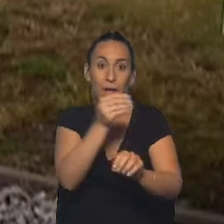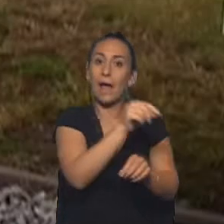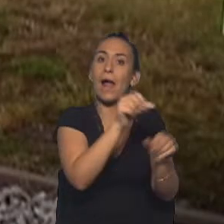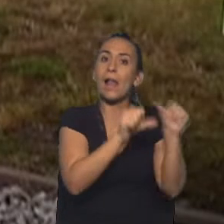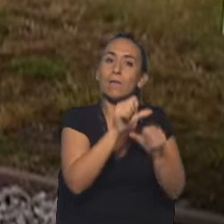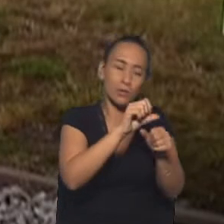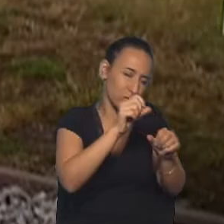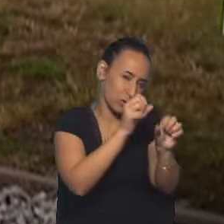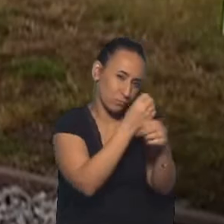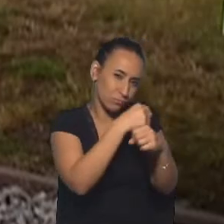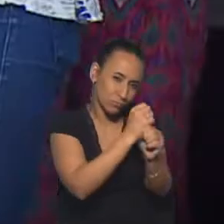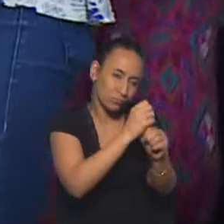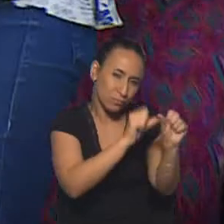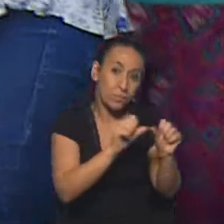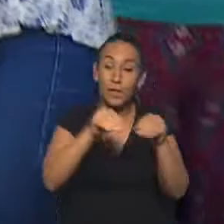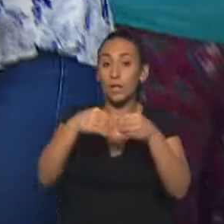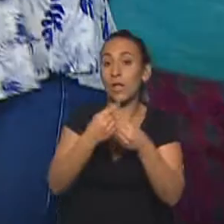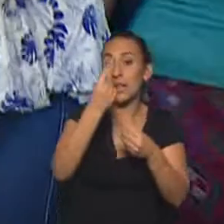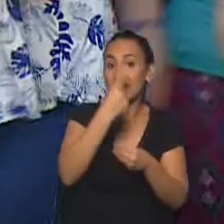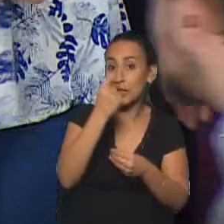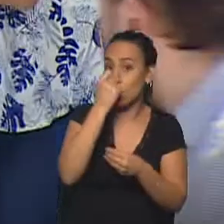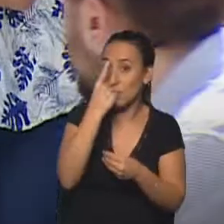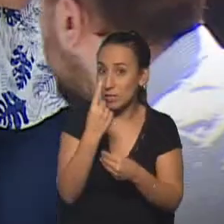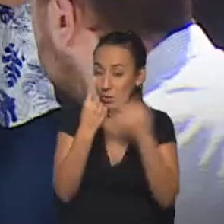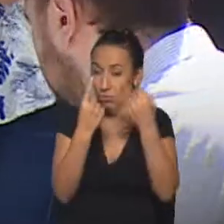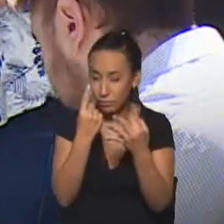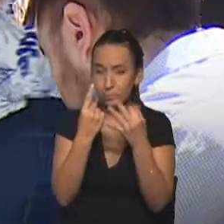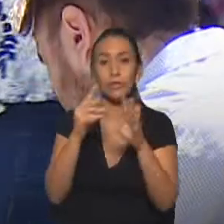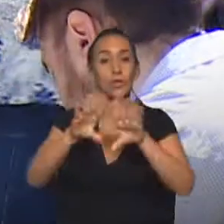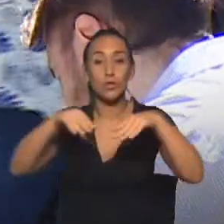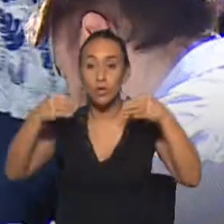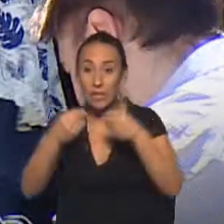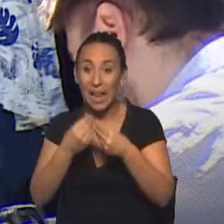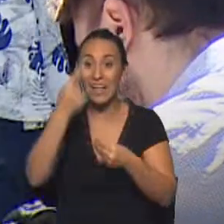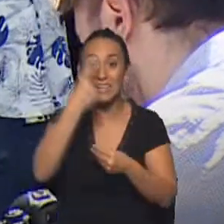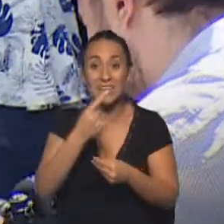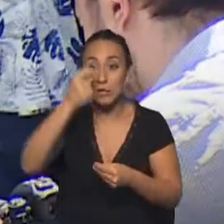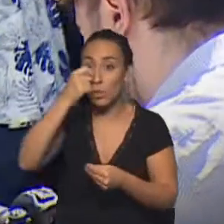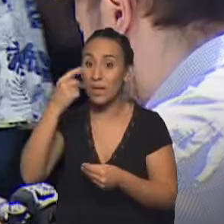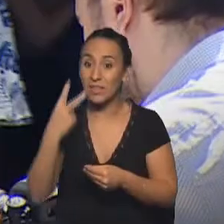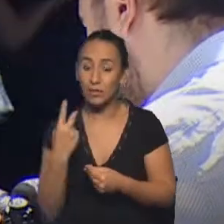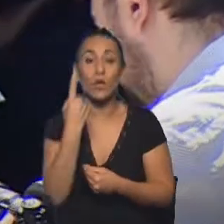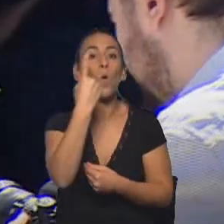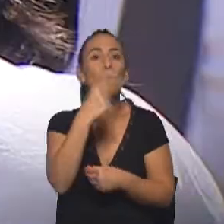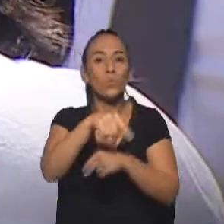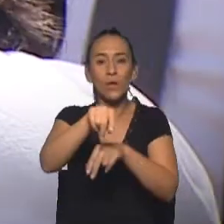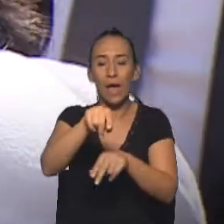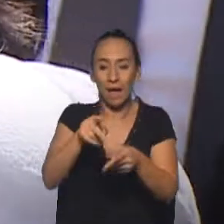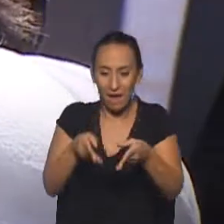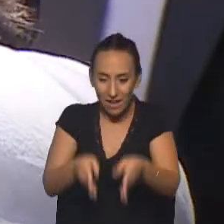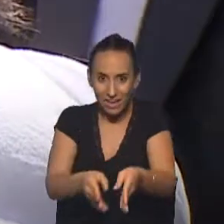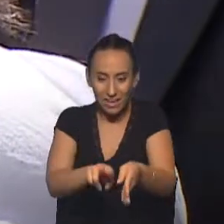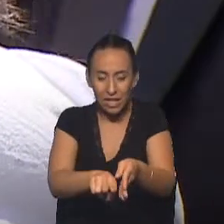De un total de 121 sepulturas, fueron 122 los restos que se encontraron. En una sepultura había restos de 2